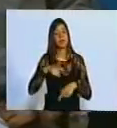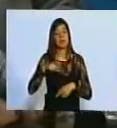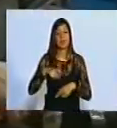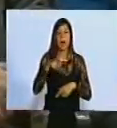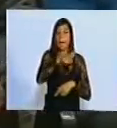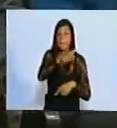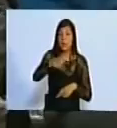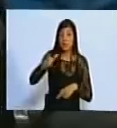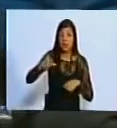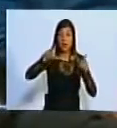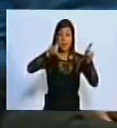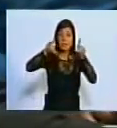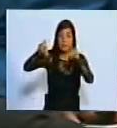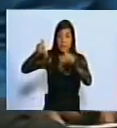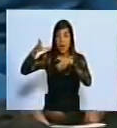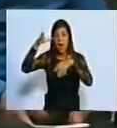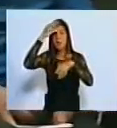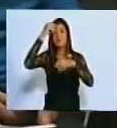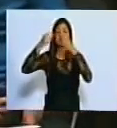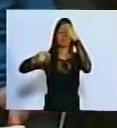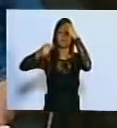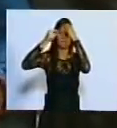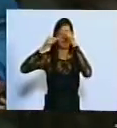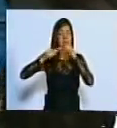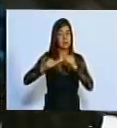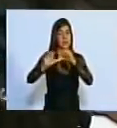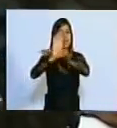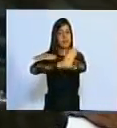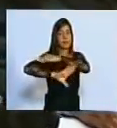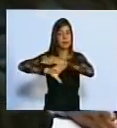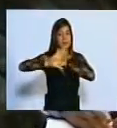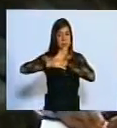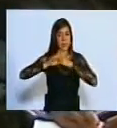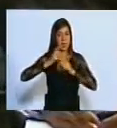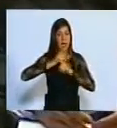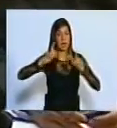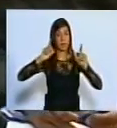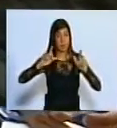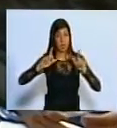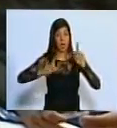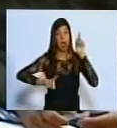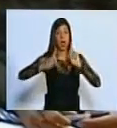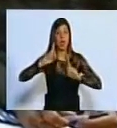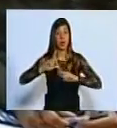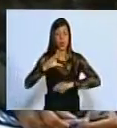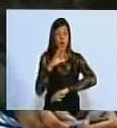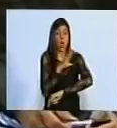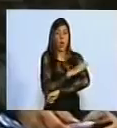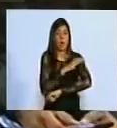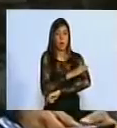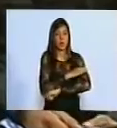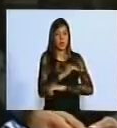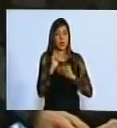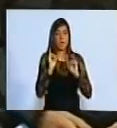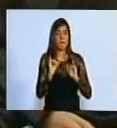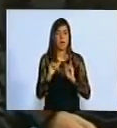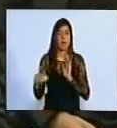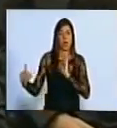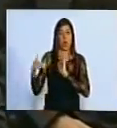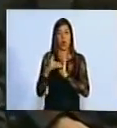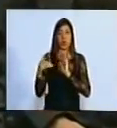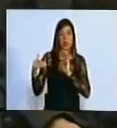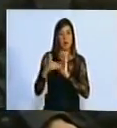que garantizarían su continuidad. A la razón patria se oponen sectores que han demostrado ser